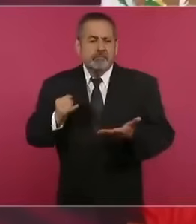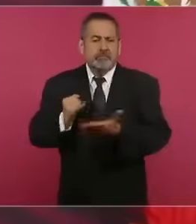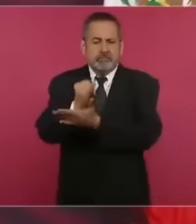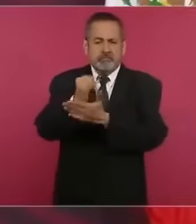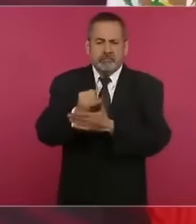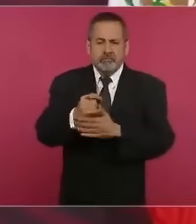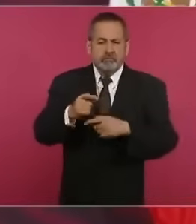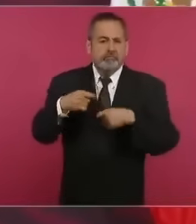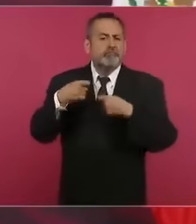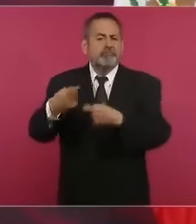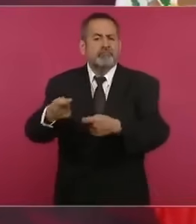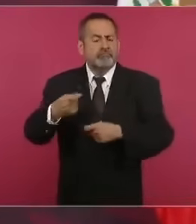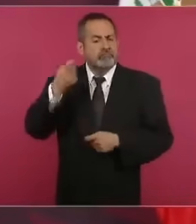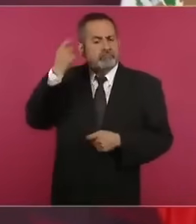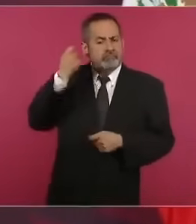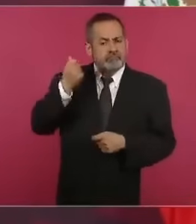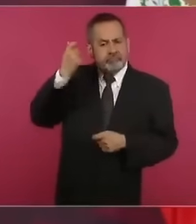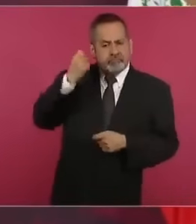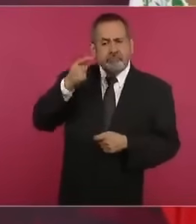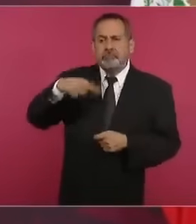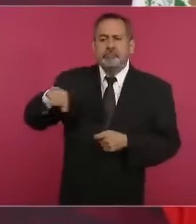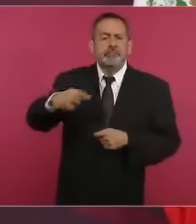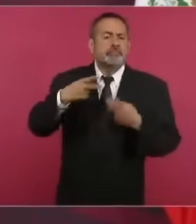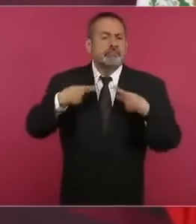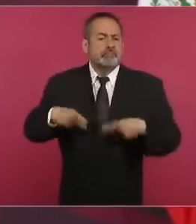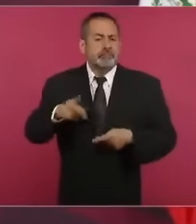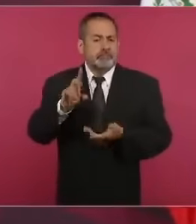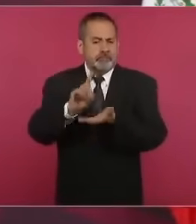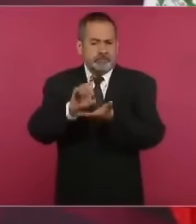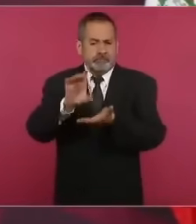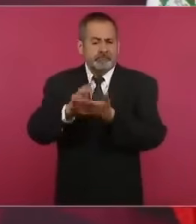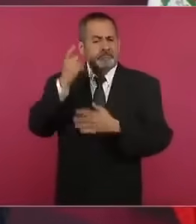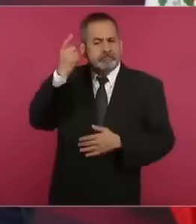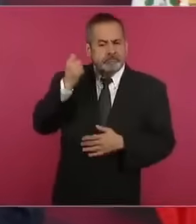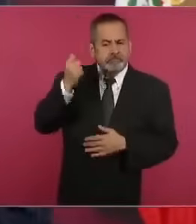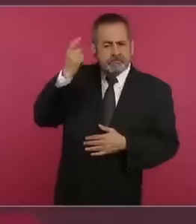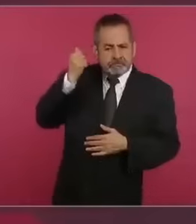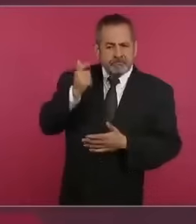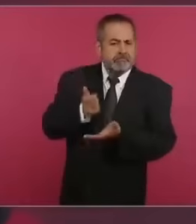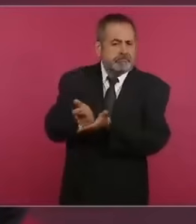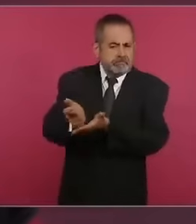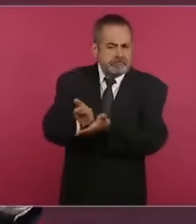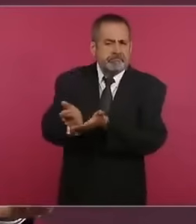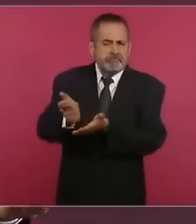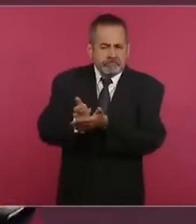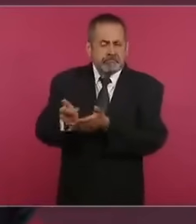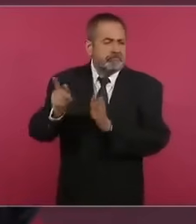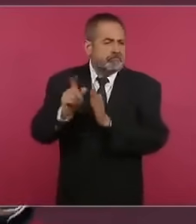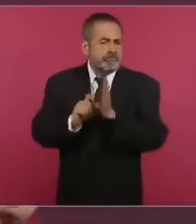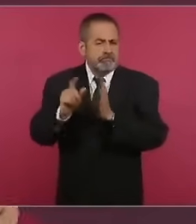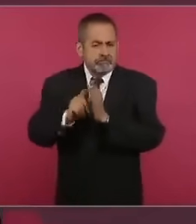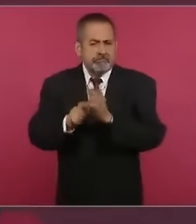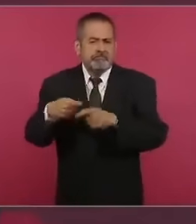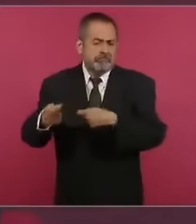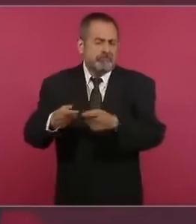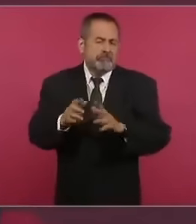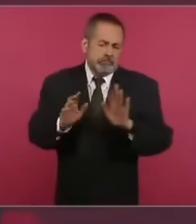una pensión a personas con discapacidad, pero la pensión